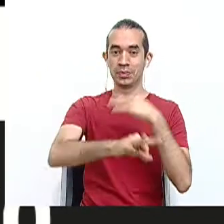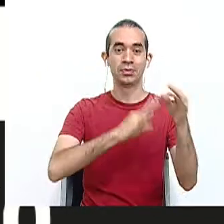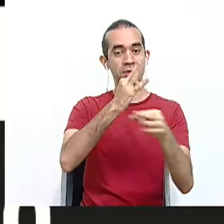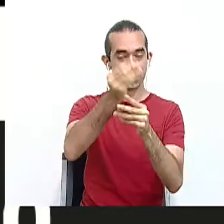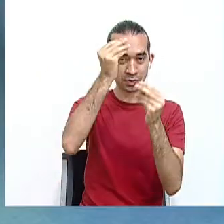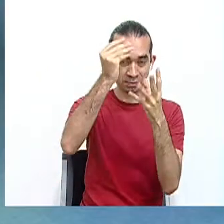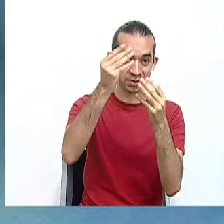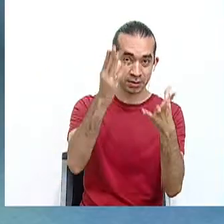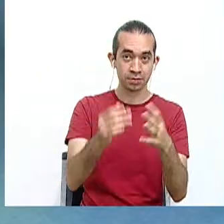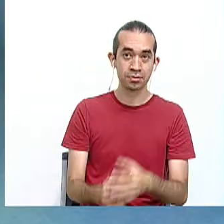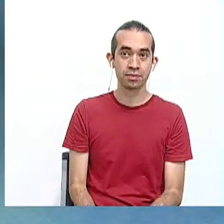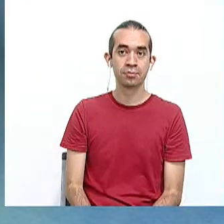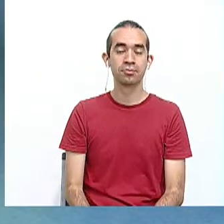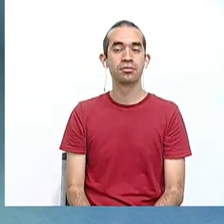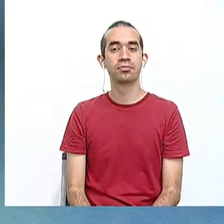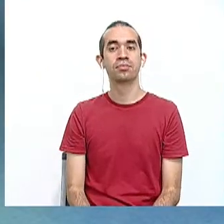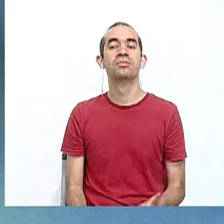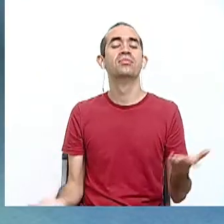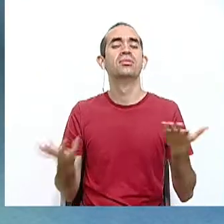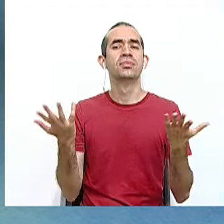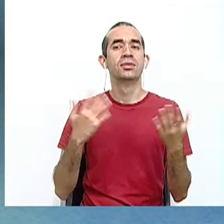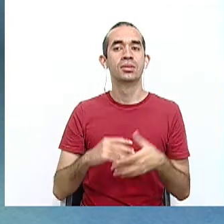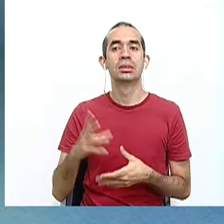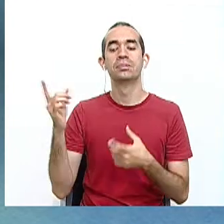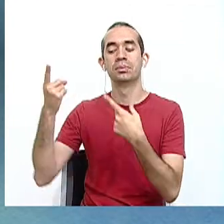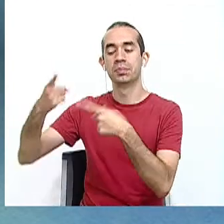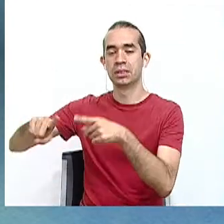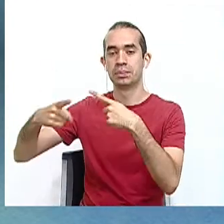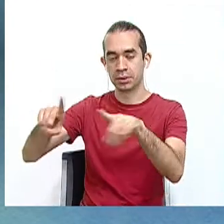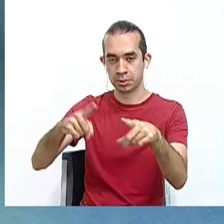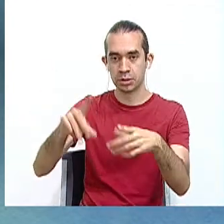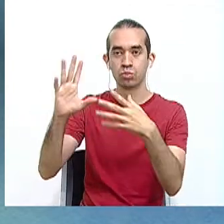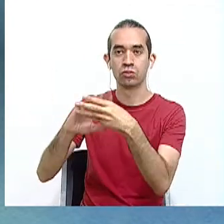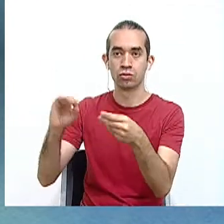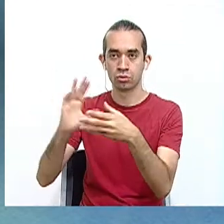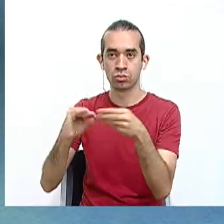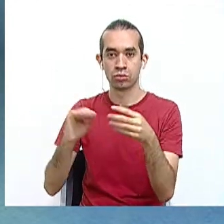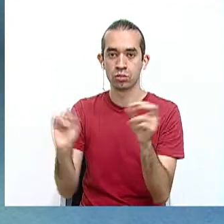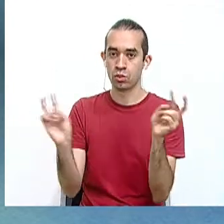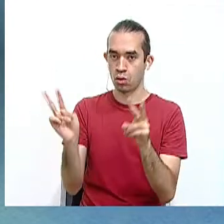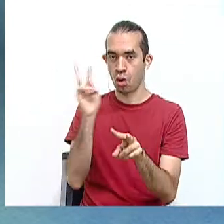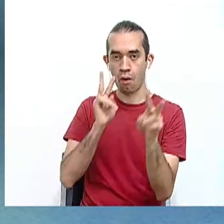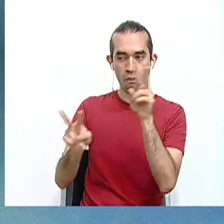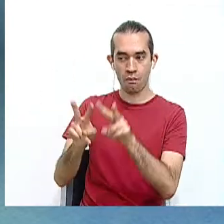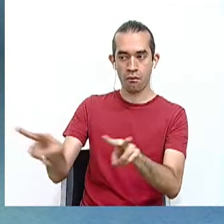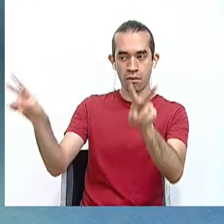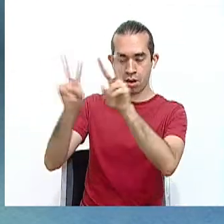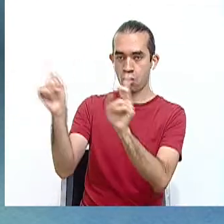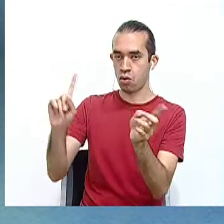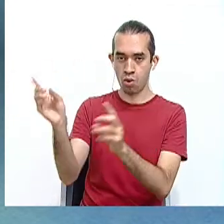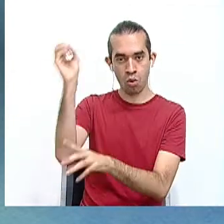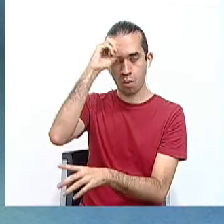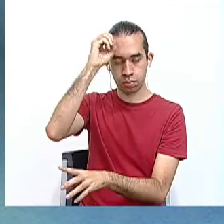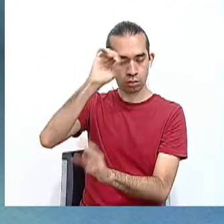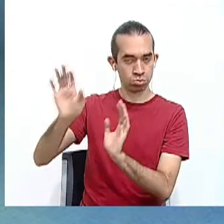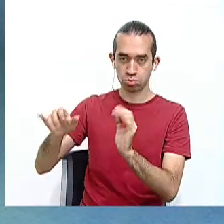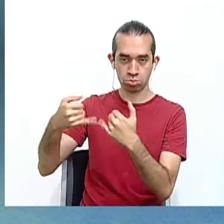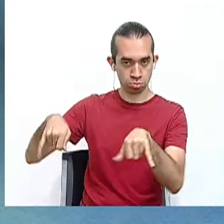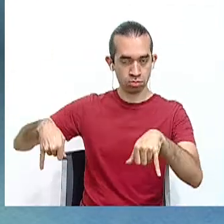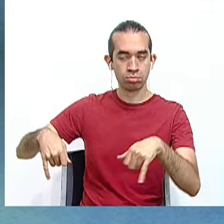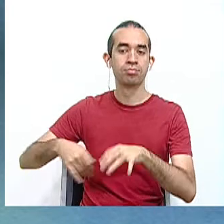informativo. En este caso, se narran hechos y acontecimientos sin valor ni opinión sobre ellos. Por